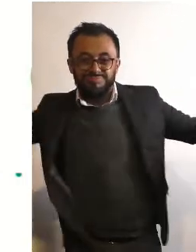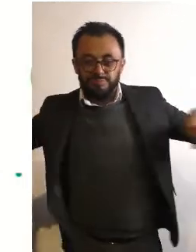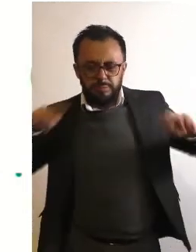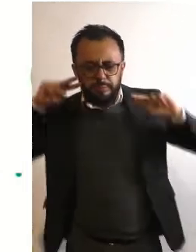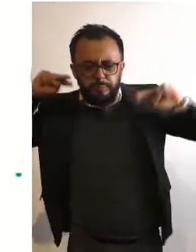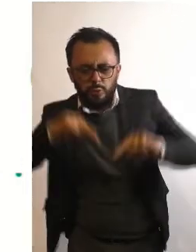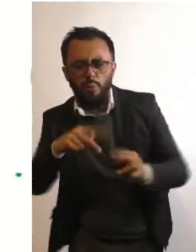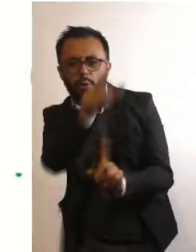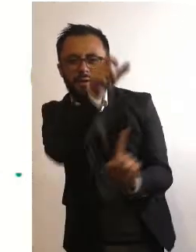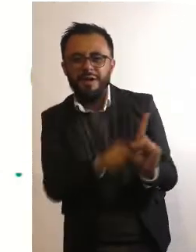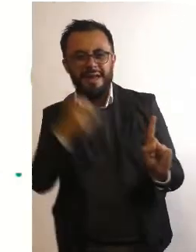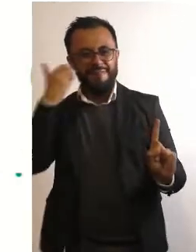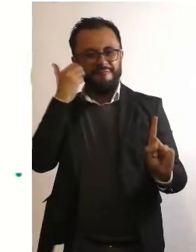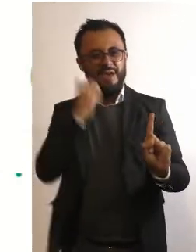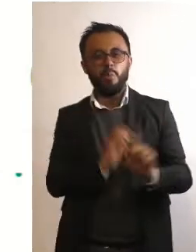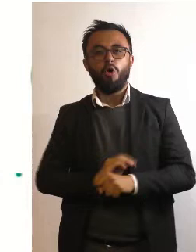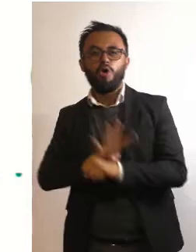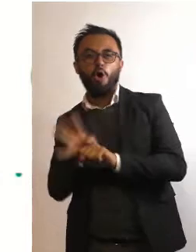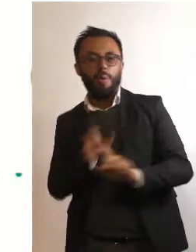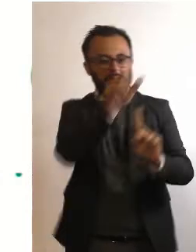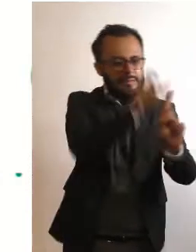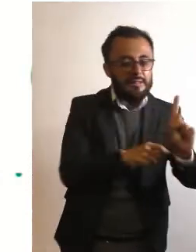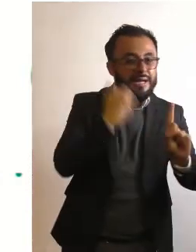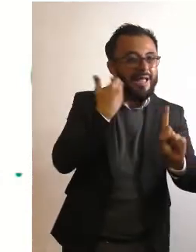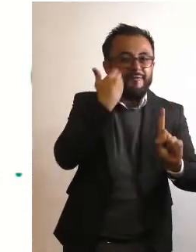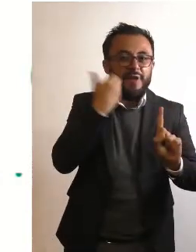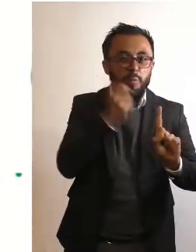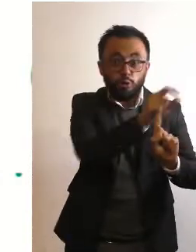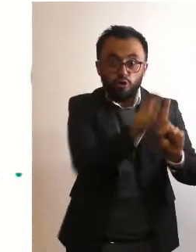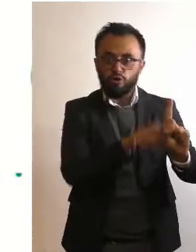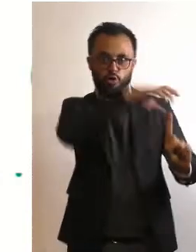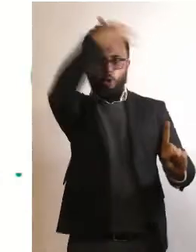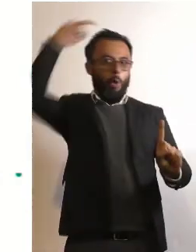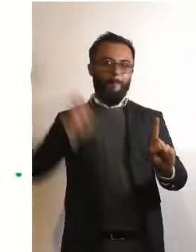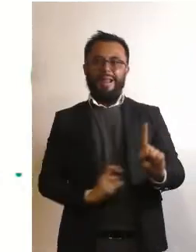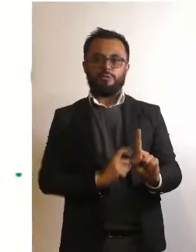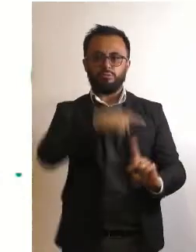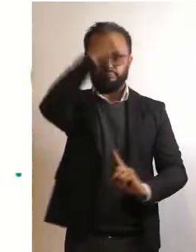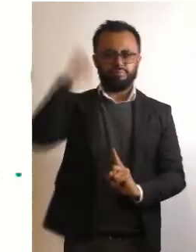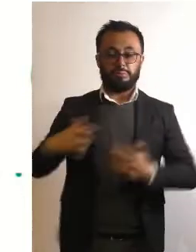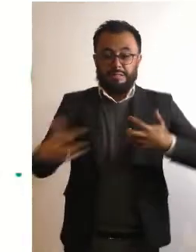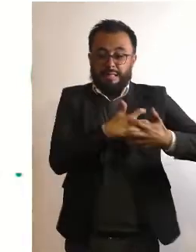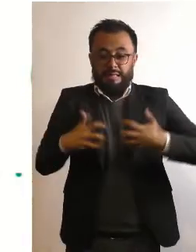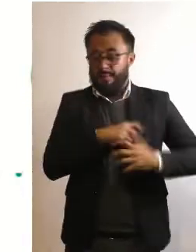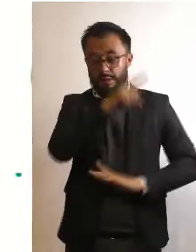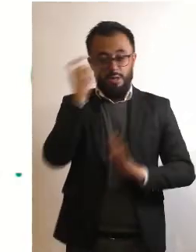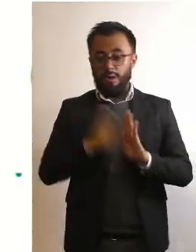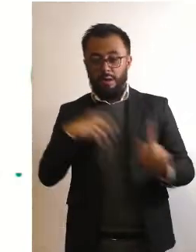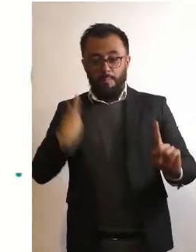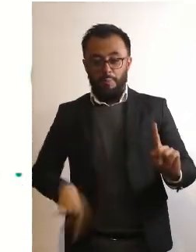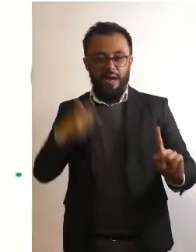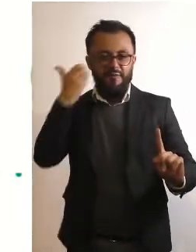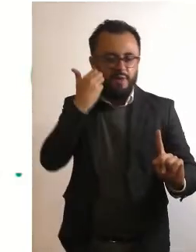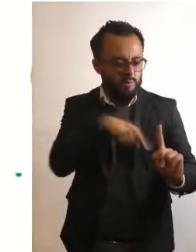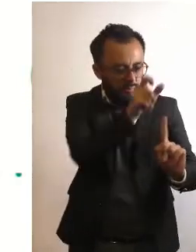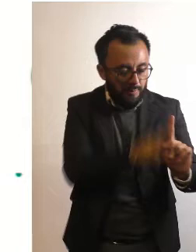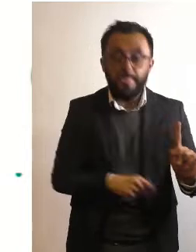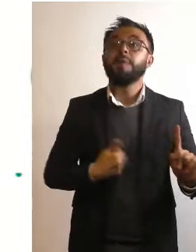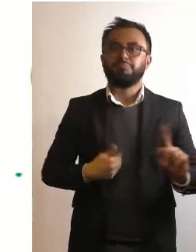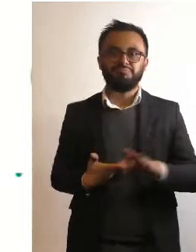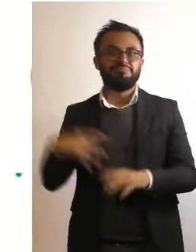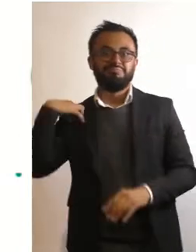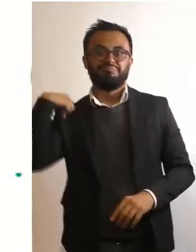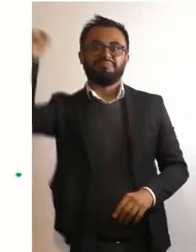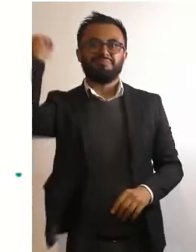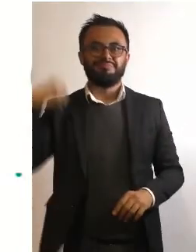y también accedimos a la convocatoria del Sistema Nacional de Regalías, en donde también ganamos la convocatoria. Resultado de